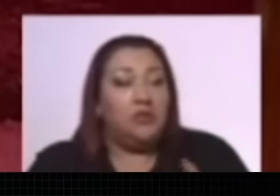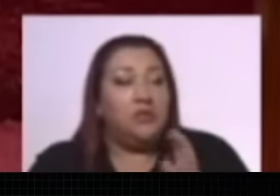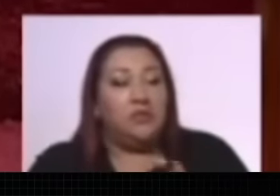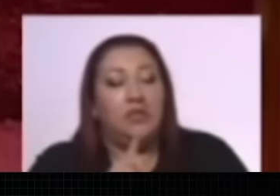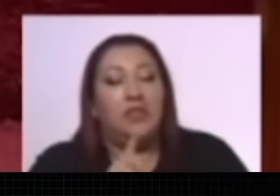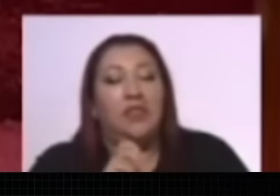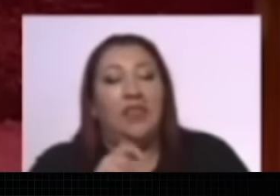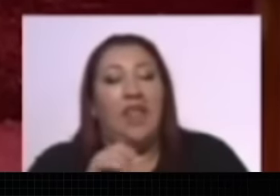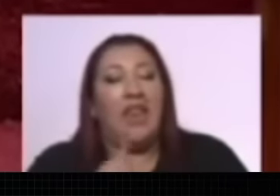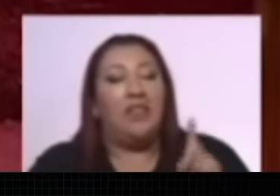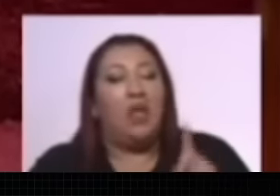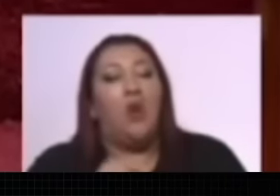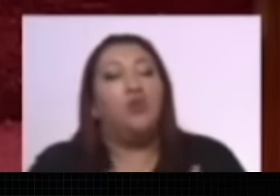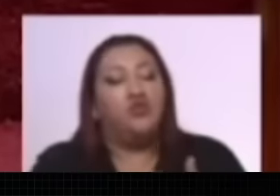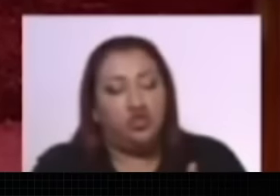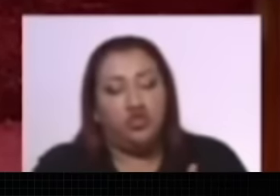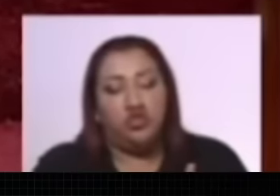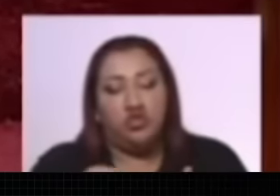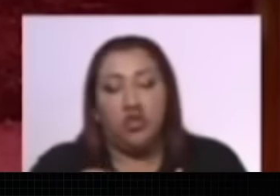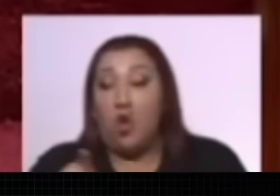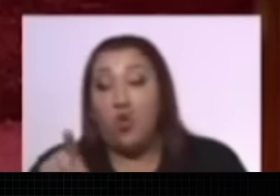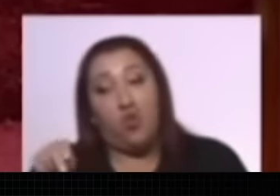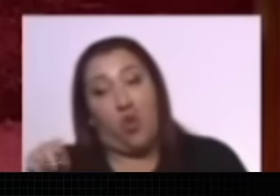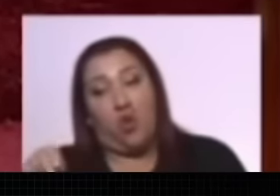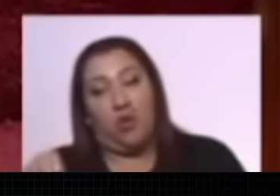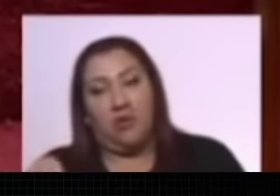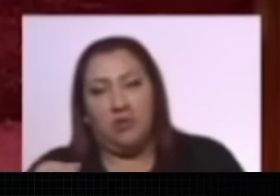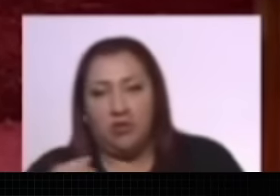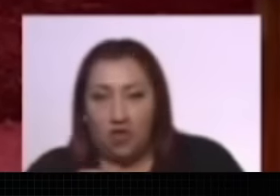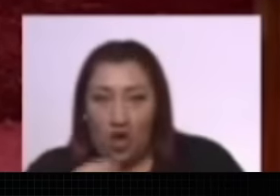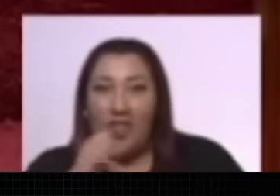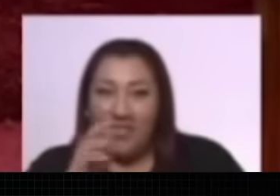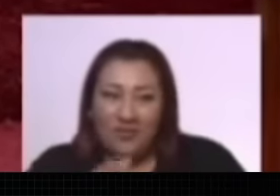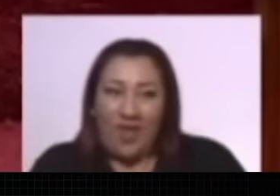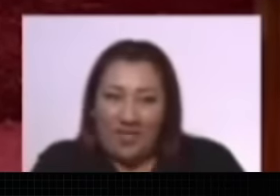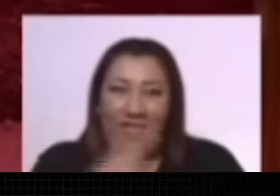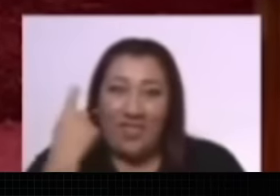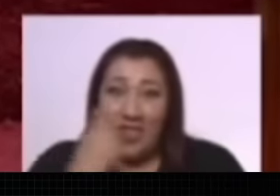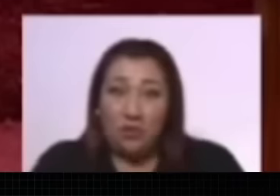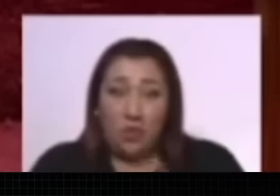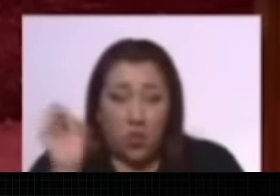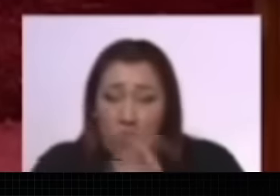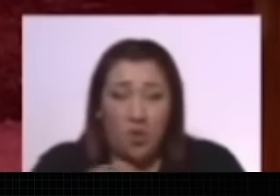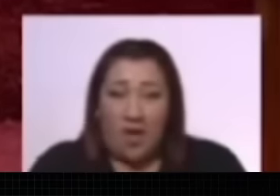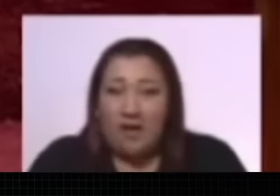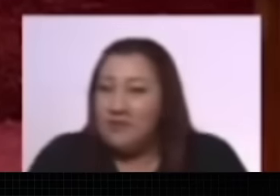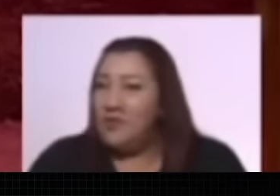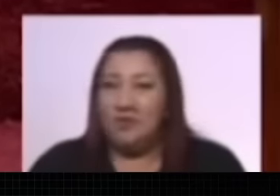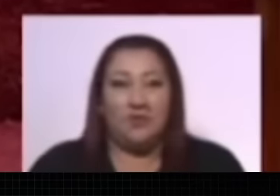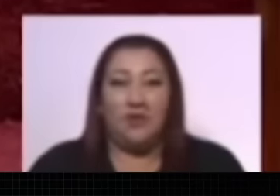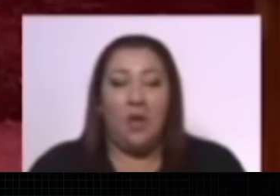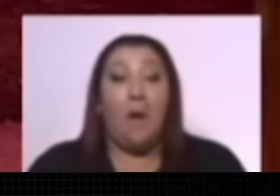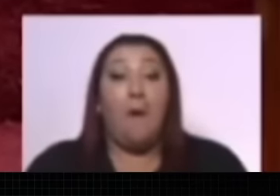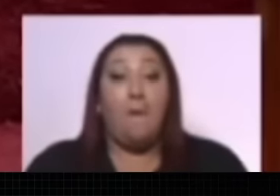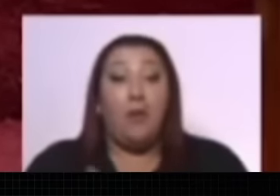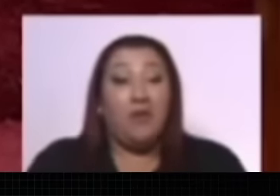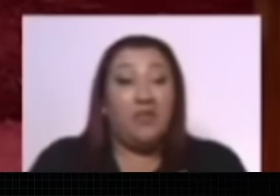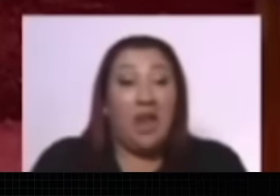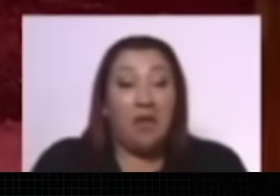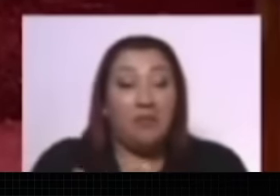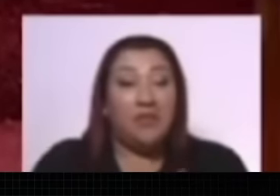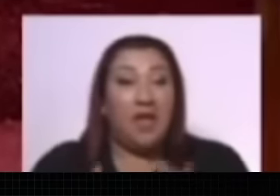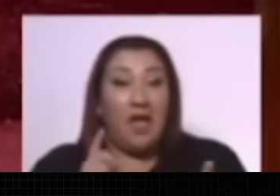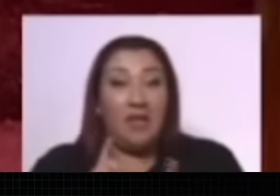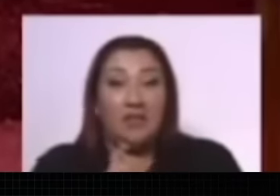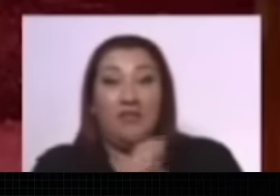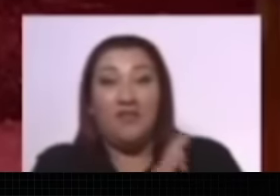delitos. En las denuncias que yo les he leído, nunca se hizo eso, porque el trámite ante la